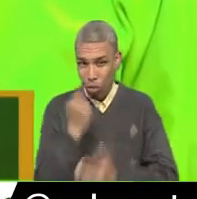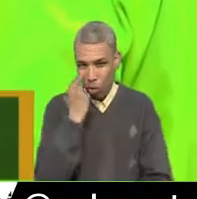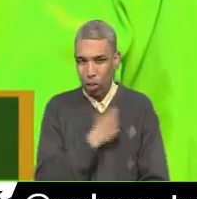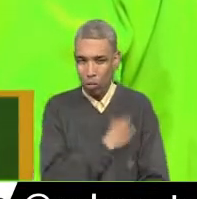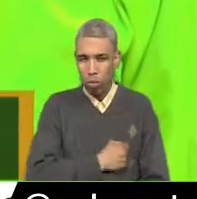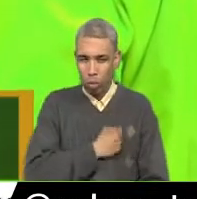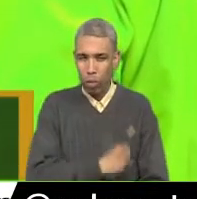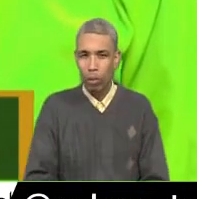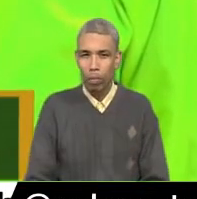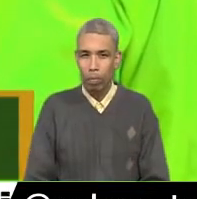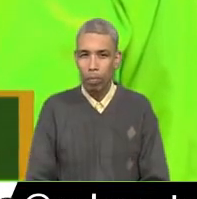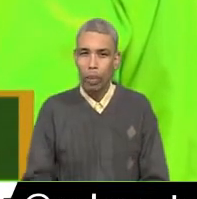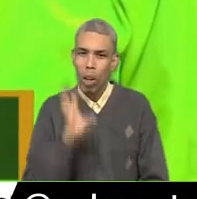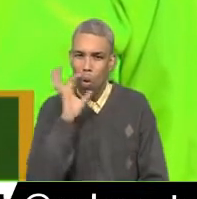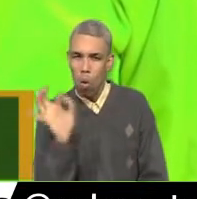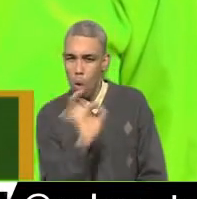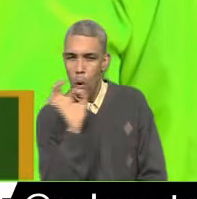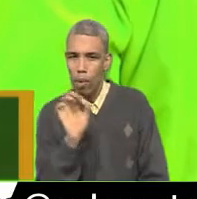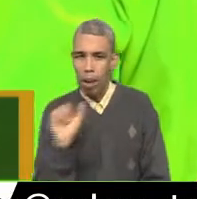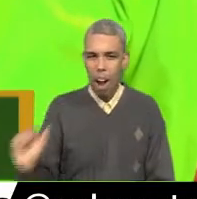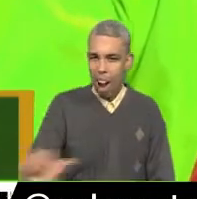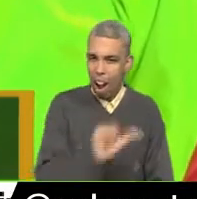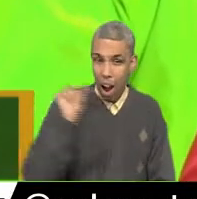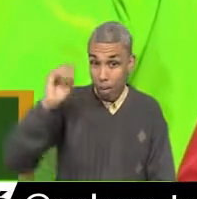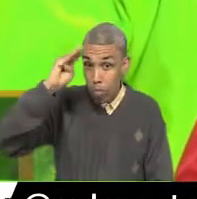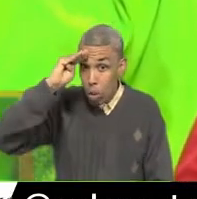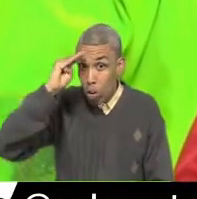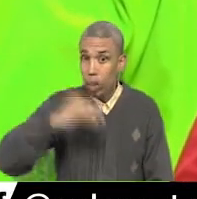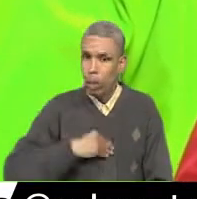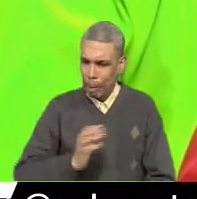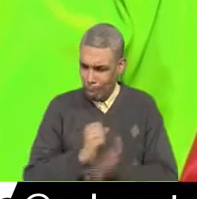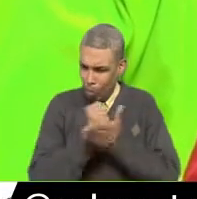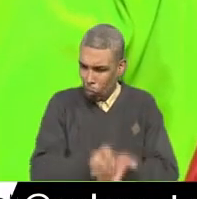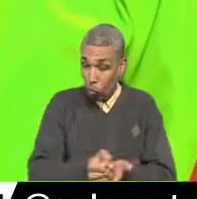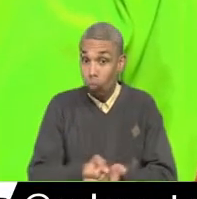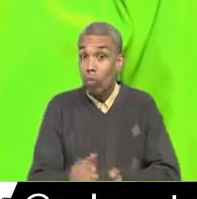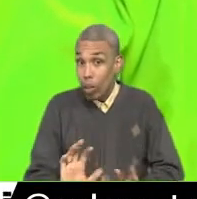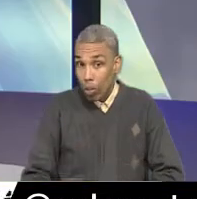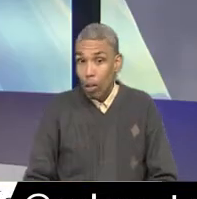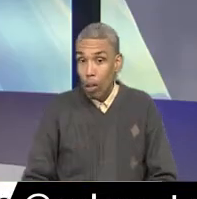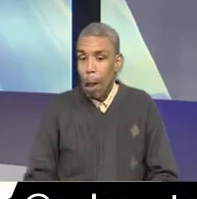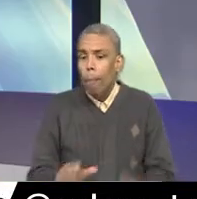estos son hombres y mujeres de la Policía Nacional que también tienen sus familias.